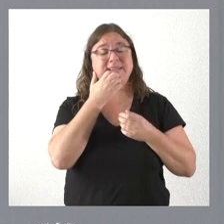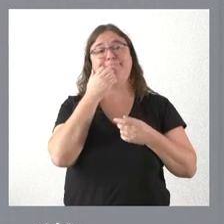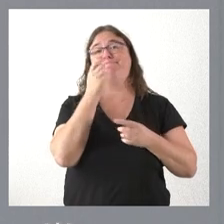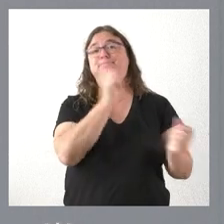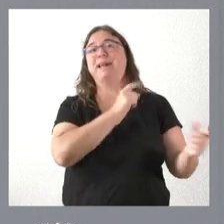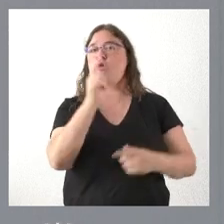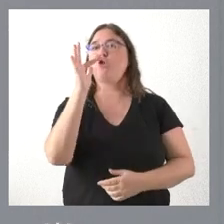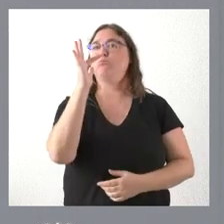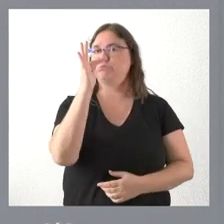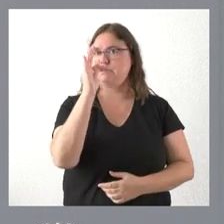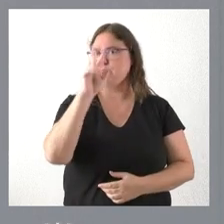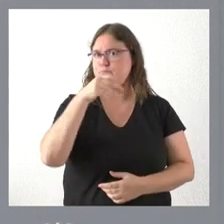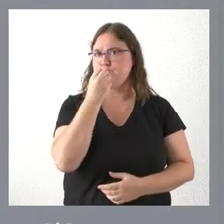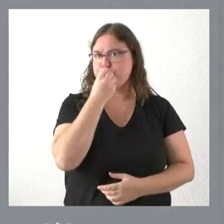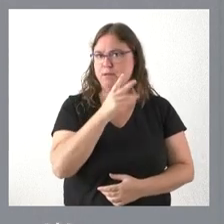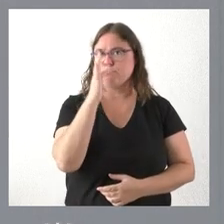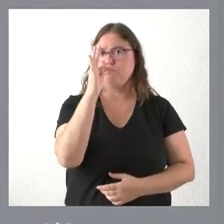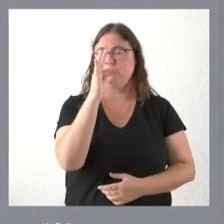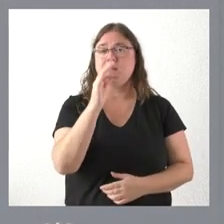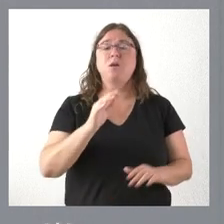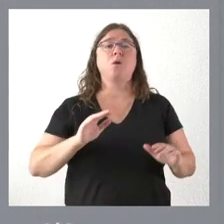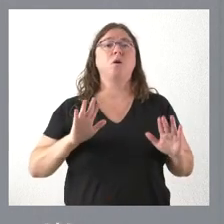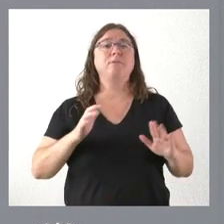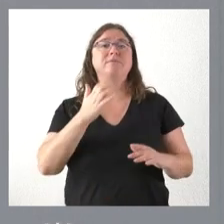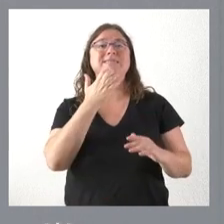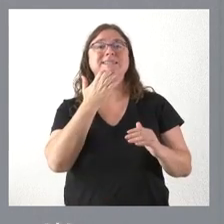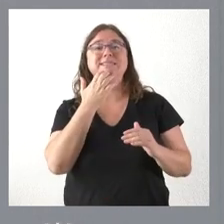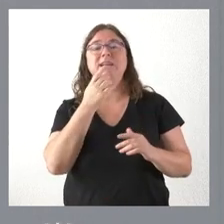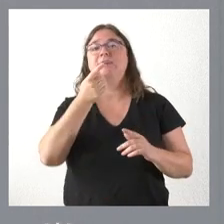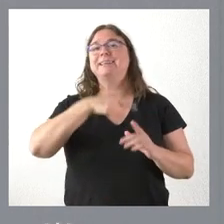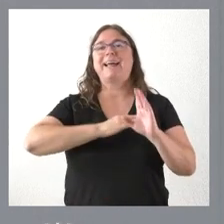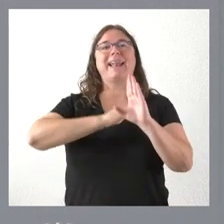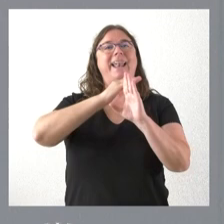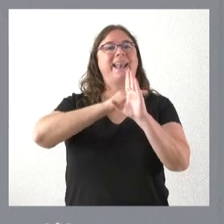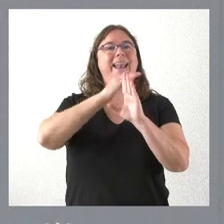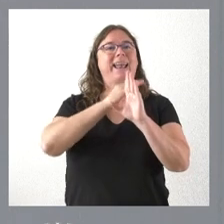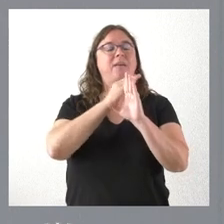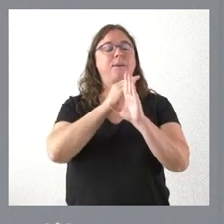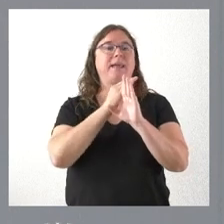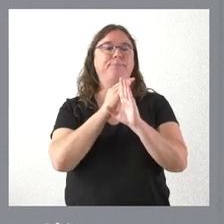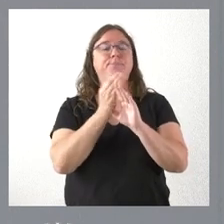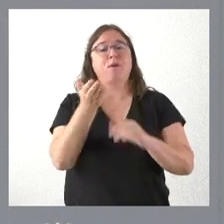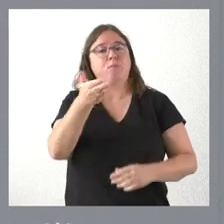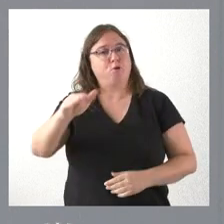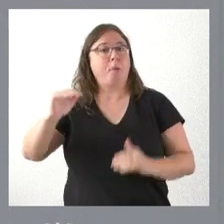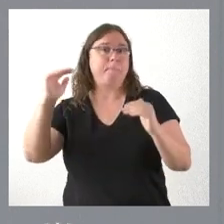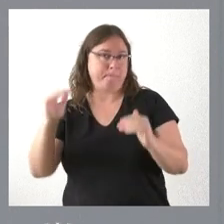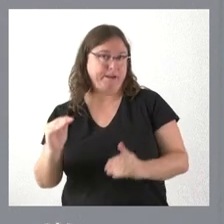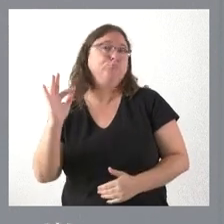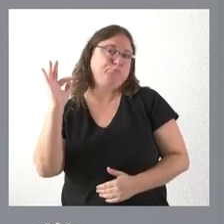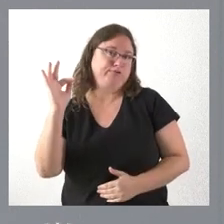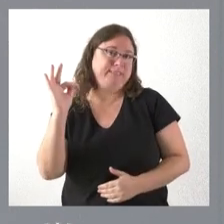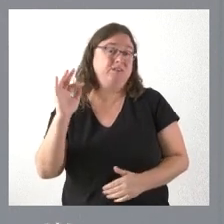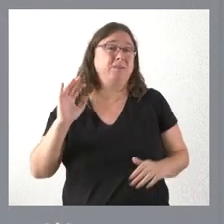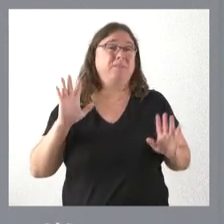es bueno es el que se haya bajado nuestro nivel de tasa de defunción también es positivo y sin